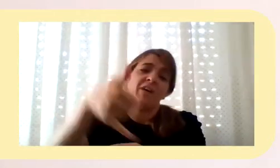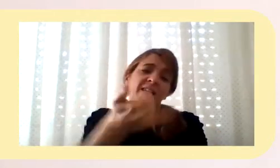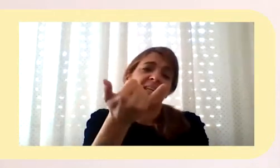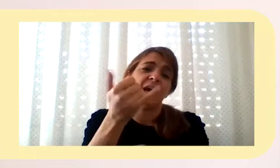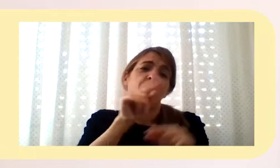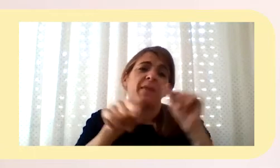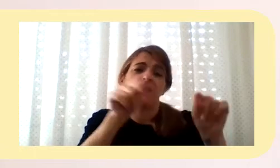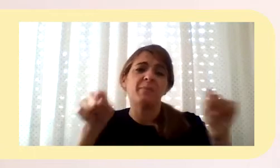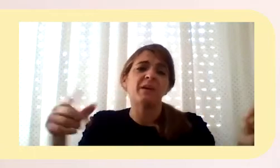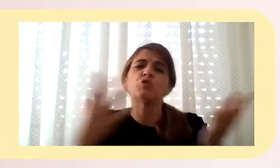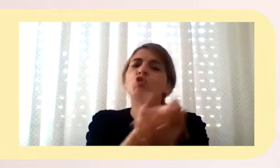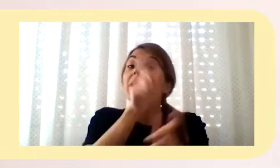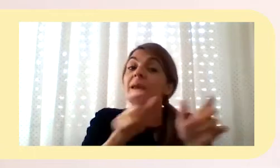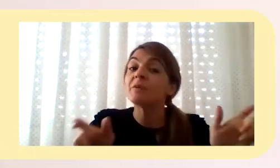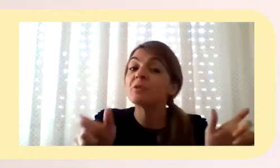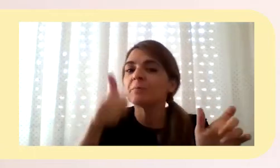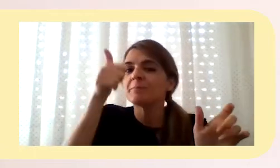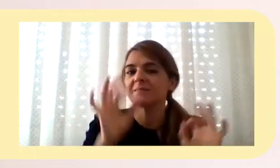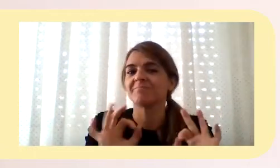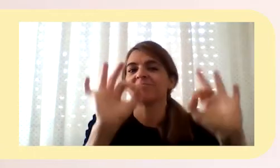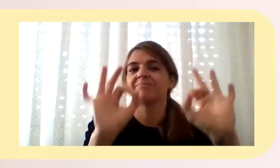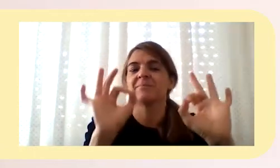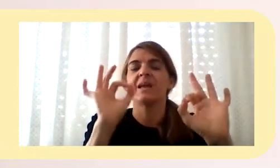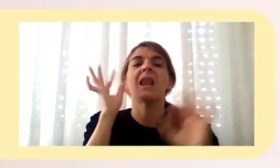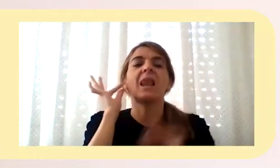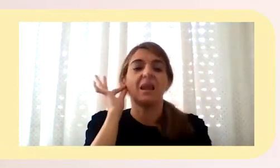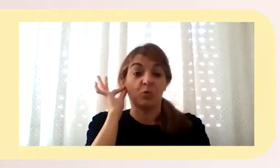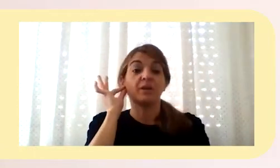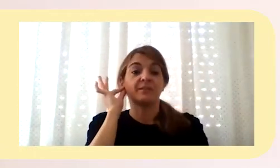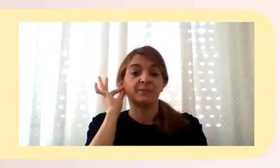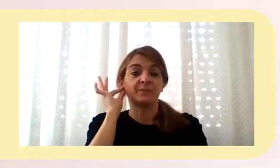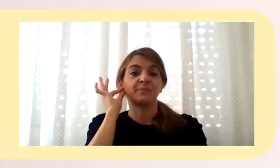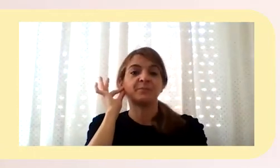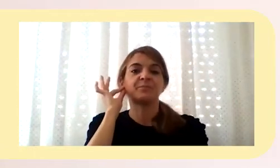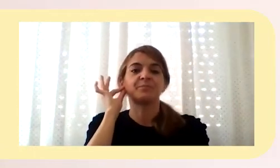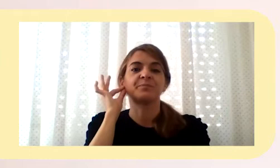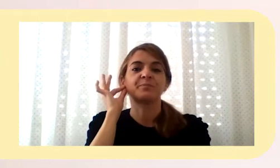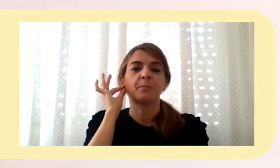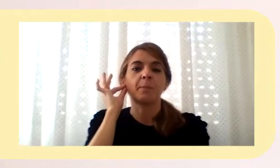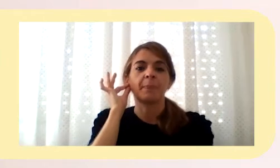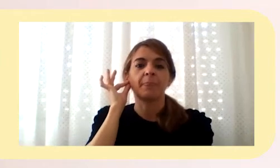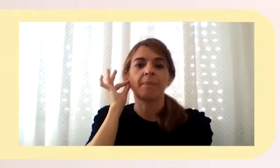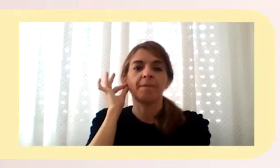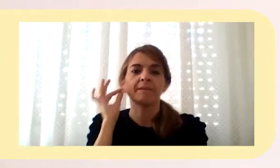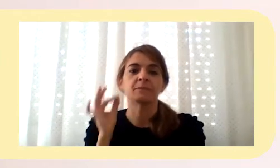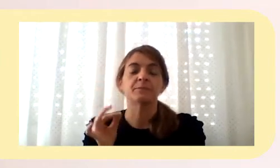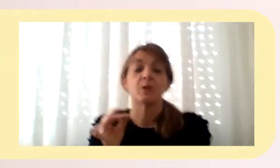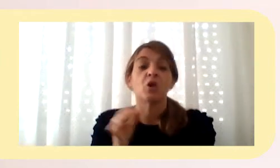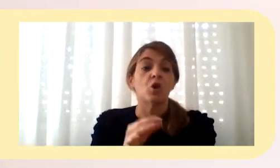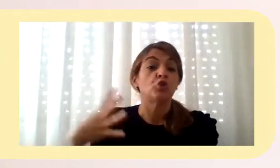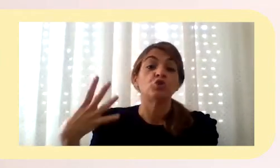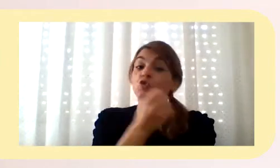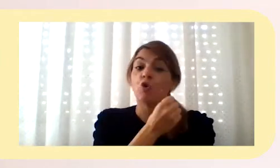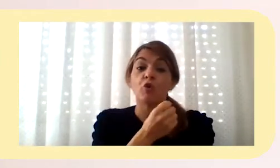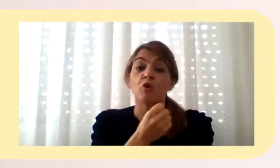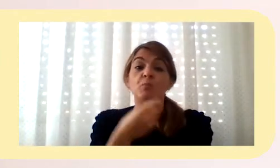sufrimos todas las personas, pero muy especialmente la estamos padeciendo las mujeres. Ahora bien, como muy bien sabéis, no todo el mundo responde de la